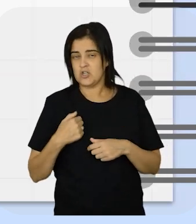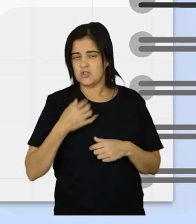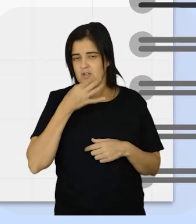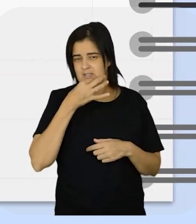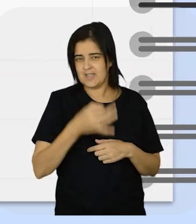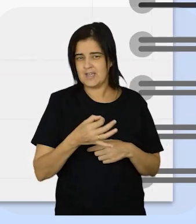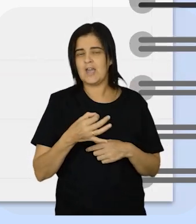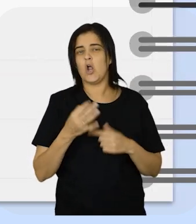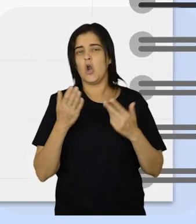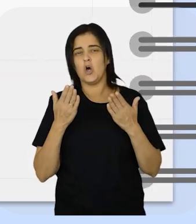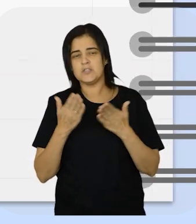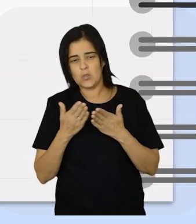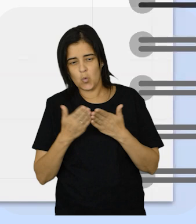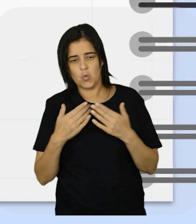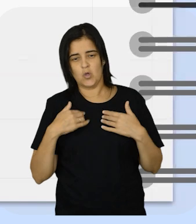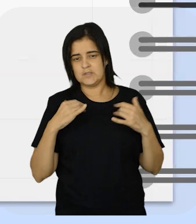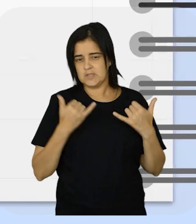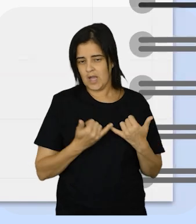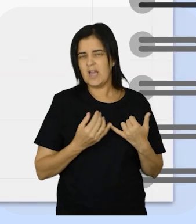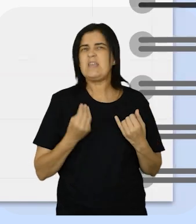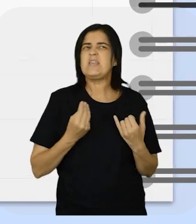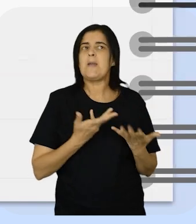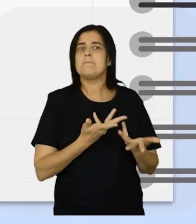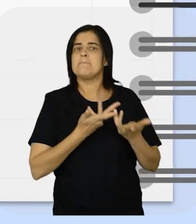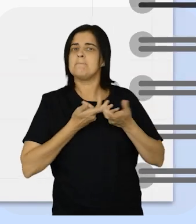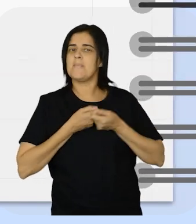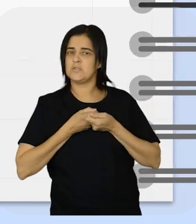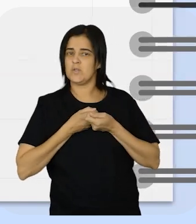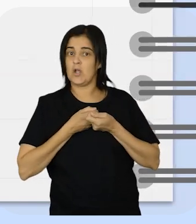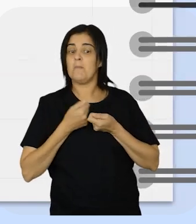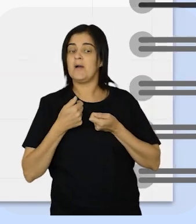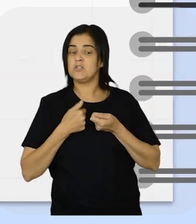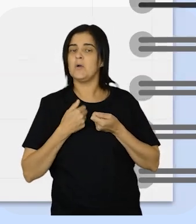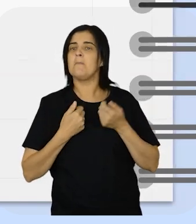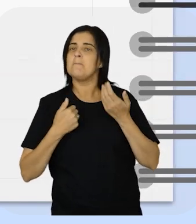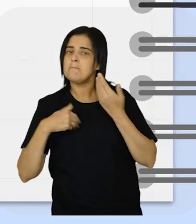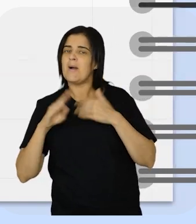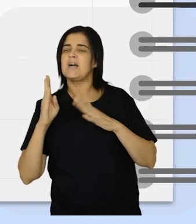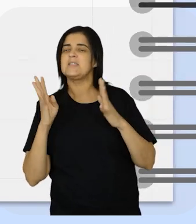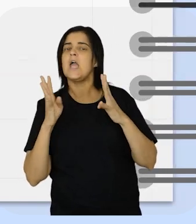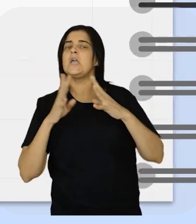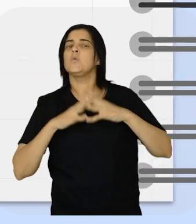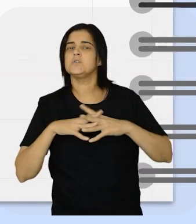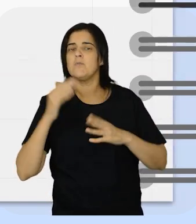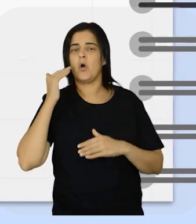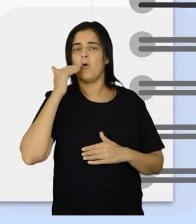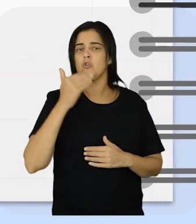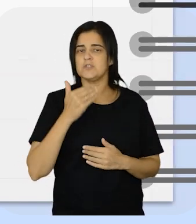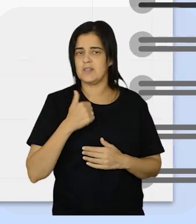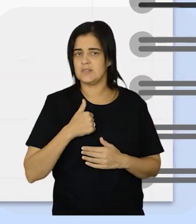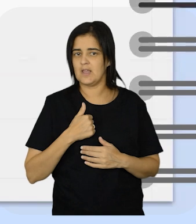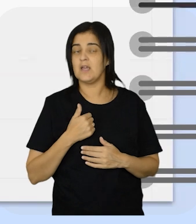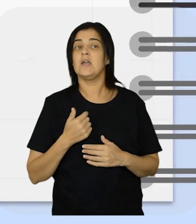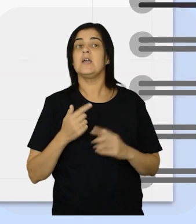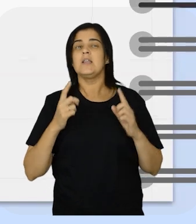hice, los estudios que hice, ¿en qué me ayudaron para ser más inclusivo como docente? ¿Tá? Y